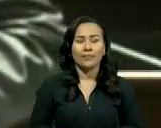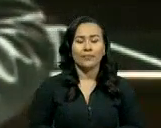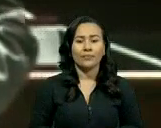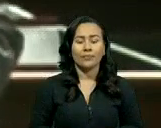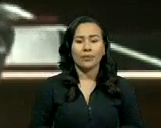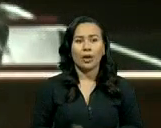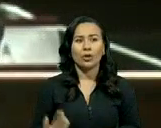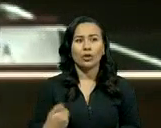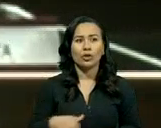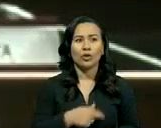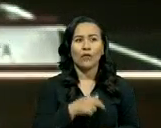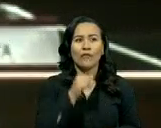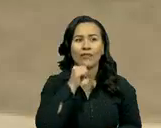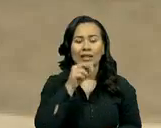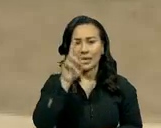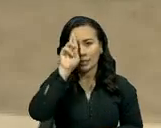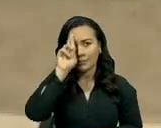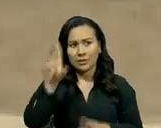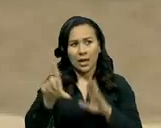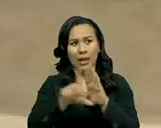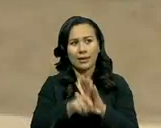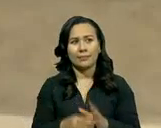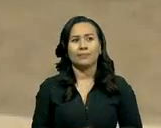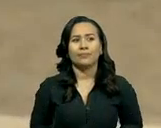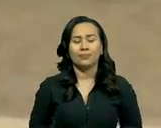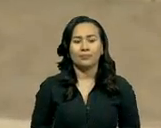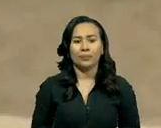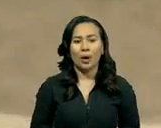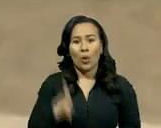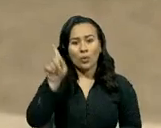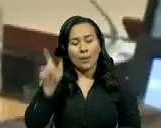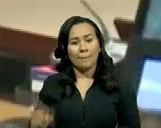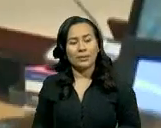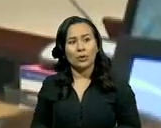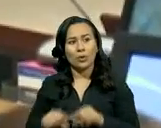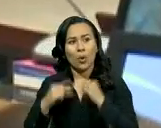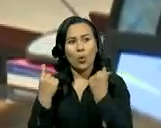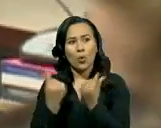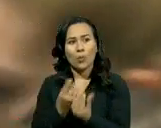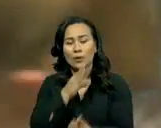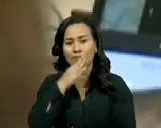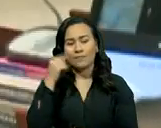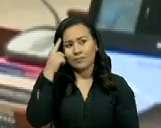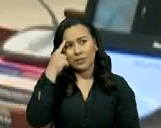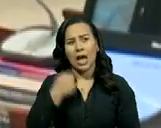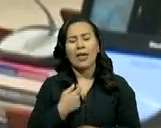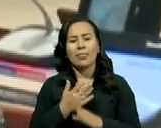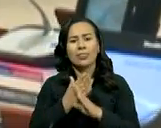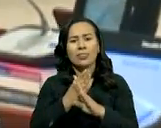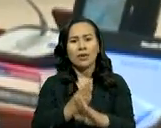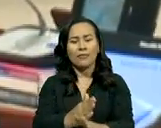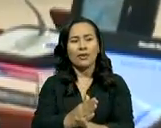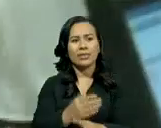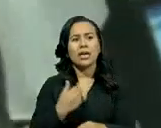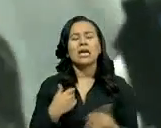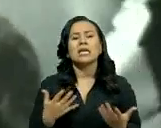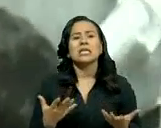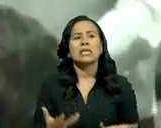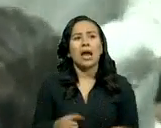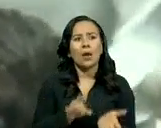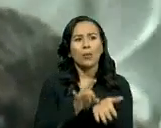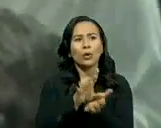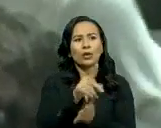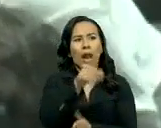violentado la parte jurídica. Turno de los correístas, que defendían en cambio el informe de minoría que pedía la destitución de Cabezas